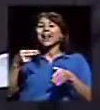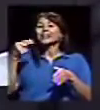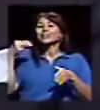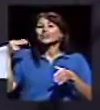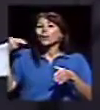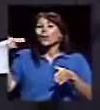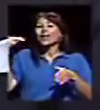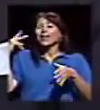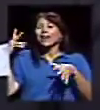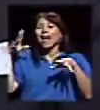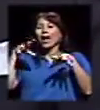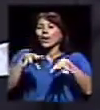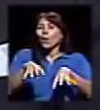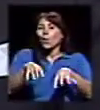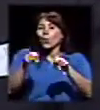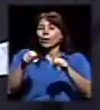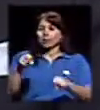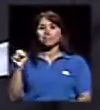así es.